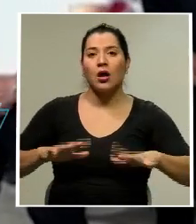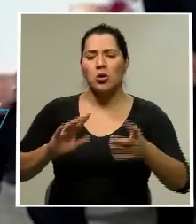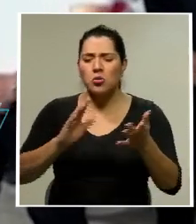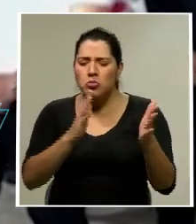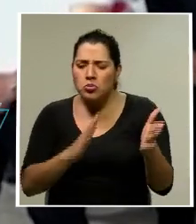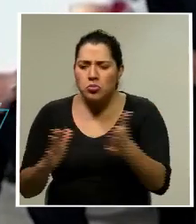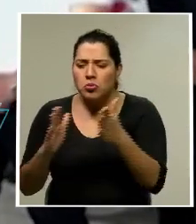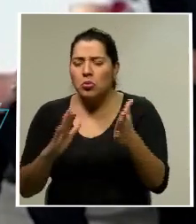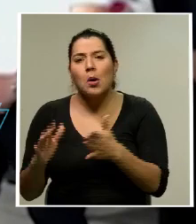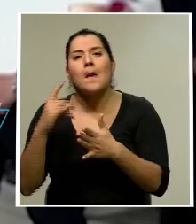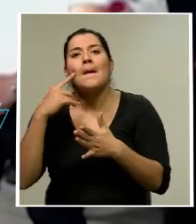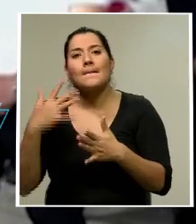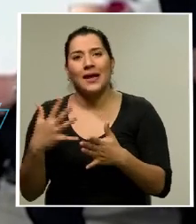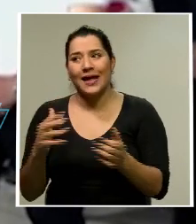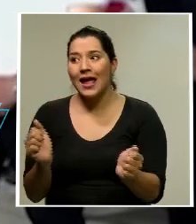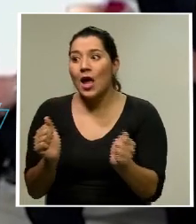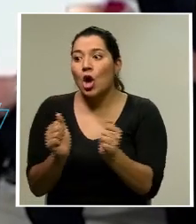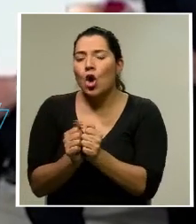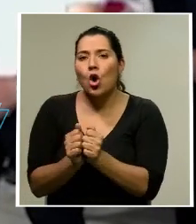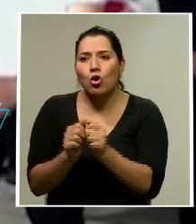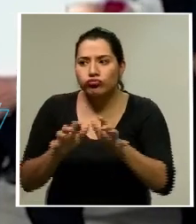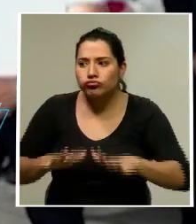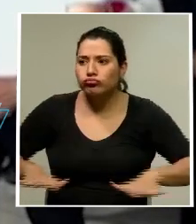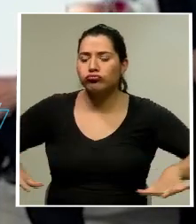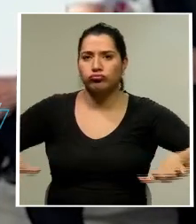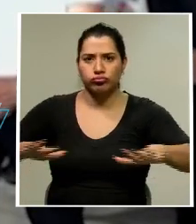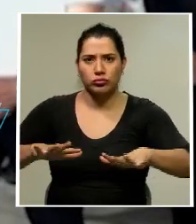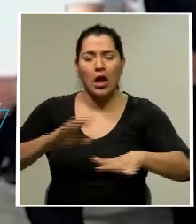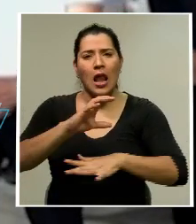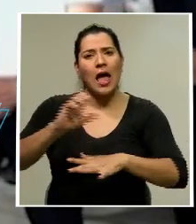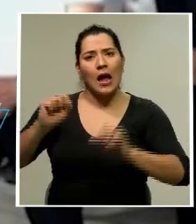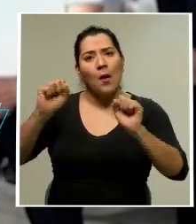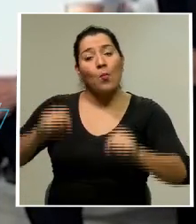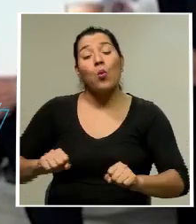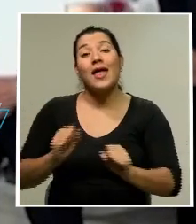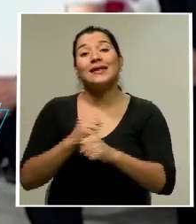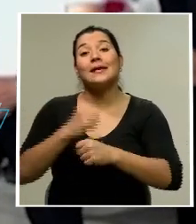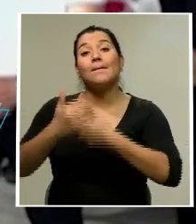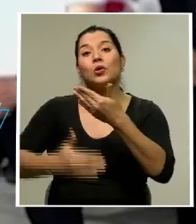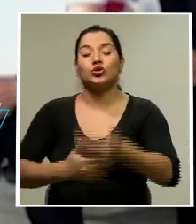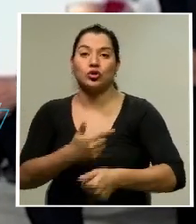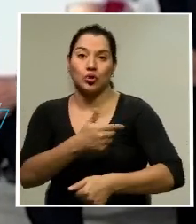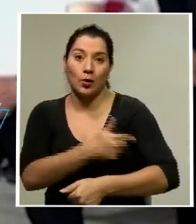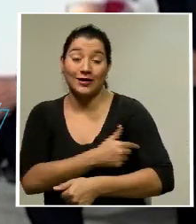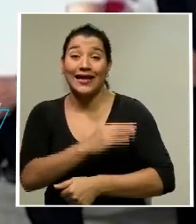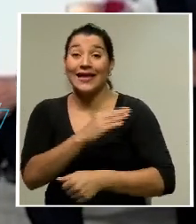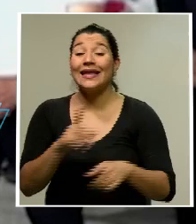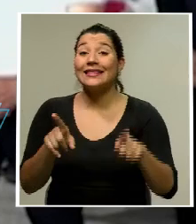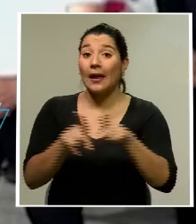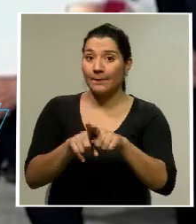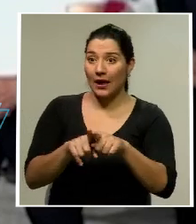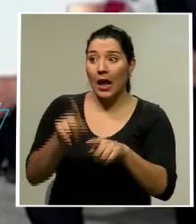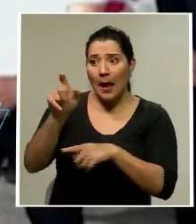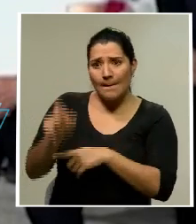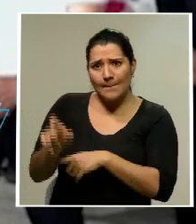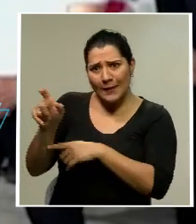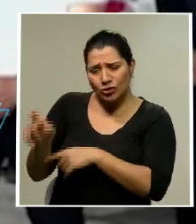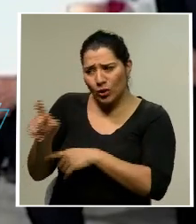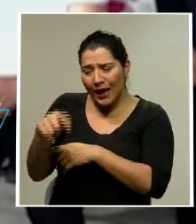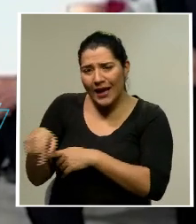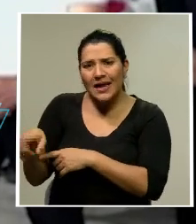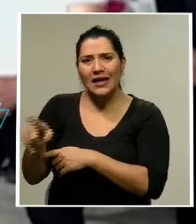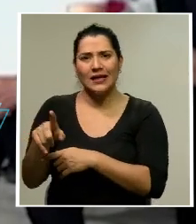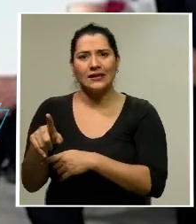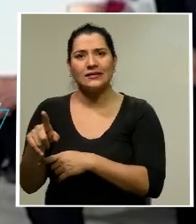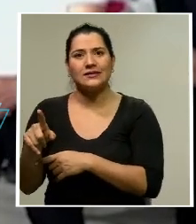mucho espacio la caja pueda hacer la aplicación de las vacunas y además la comunidad se ha involucrado